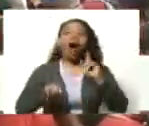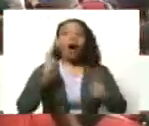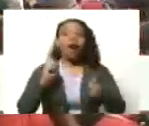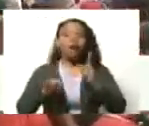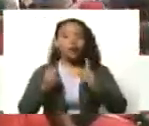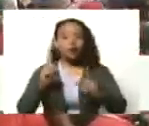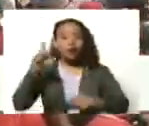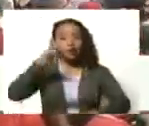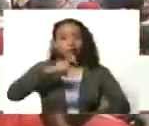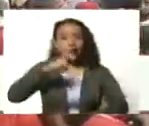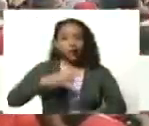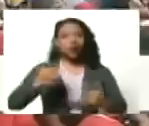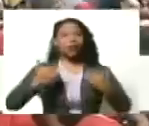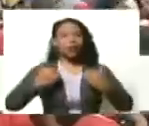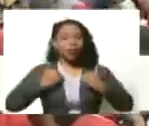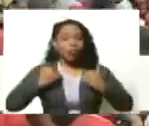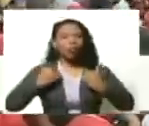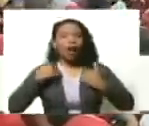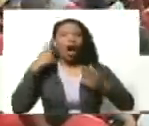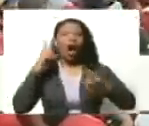sacrificio. Eso implica